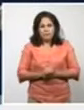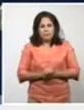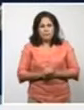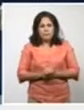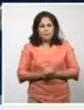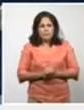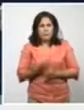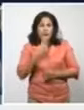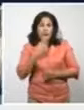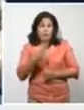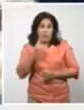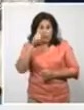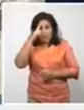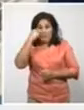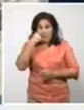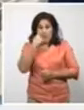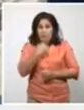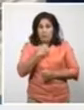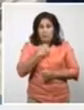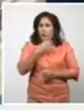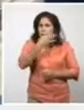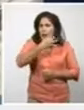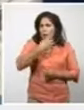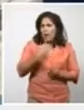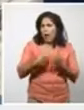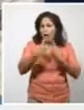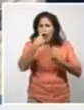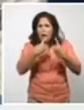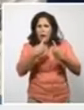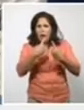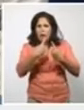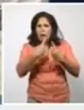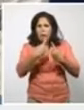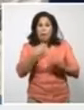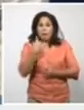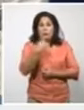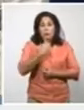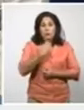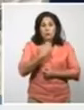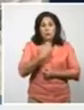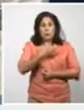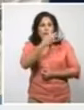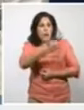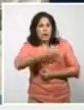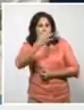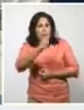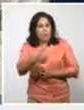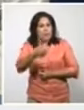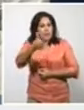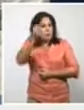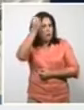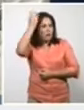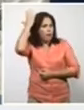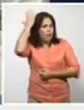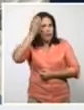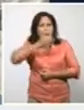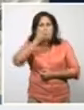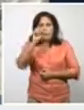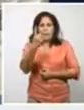como también se ha dicho y lo han expresado nuestro presidente, primer